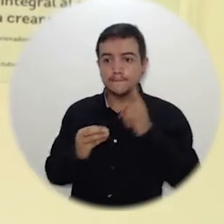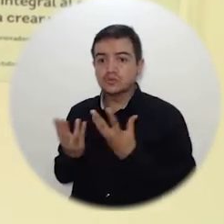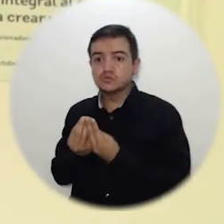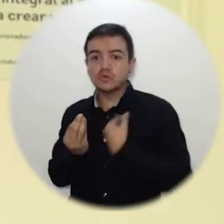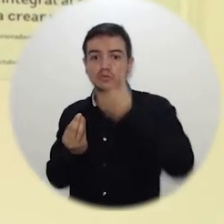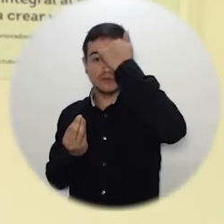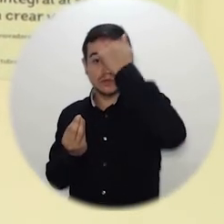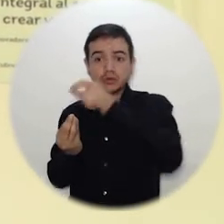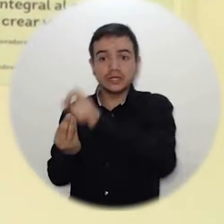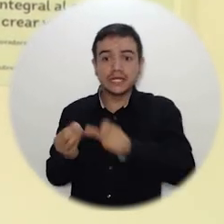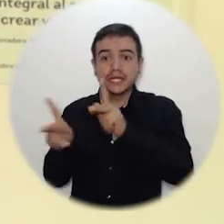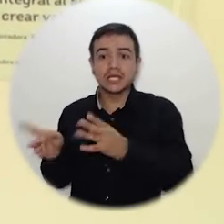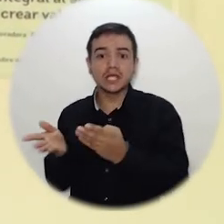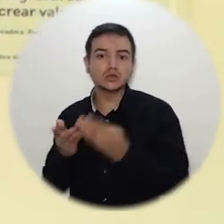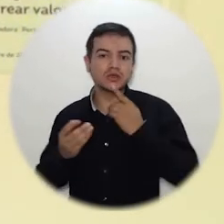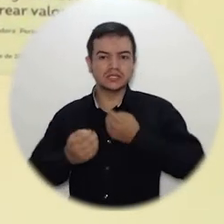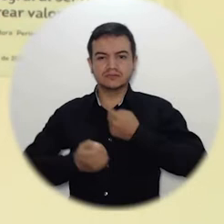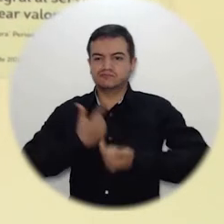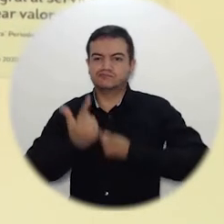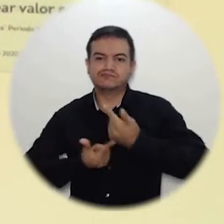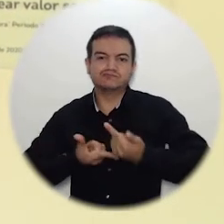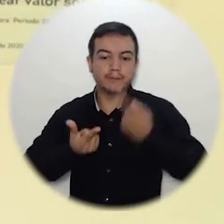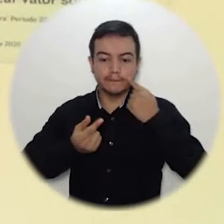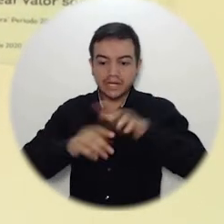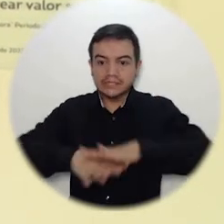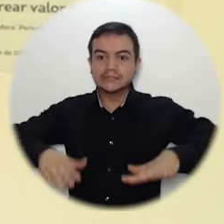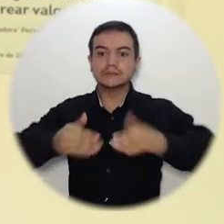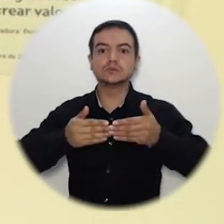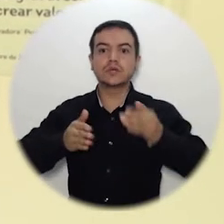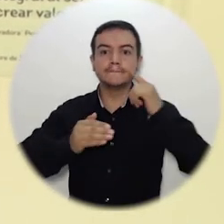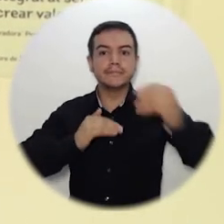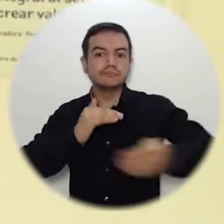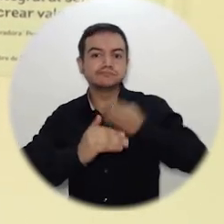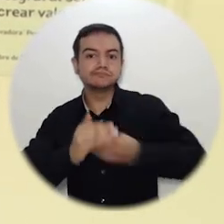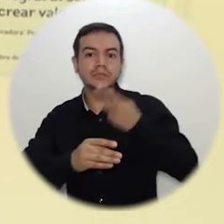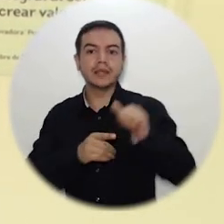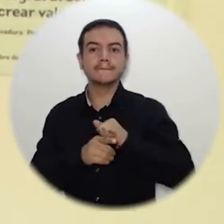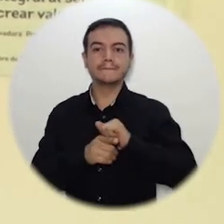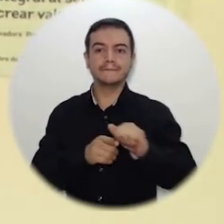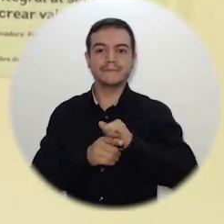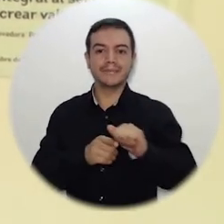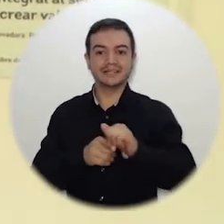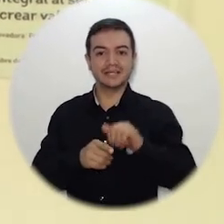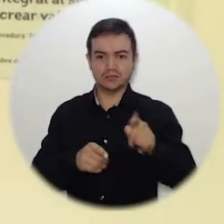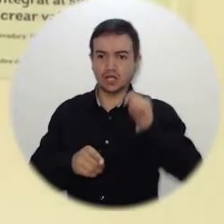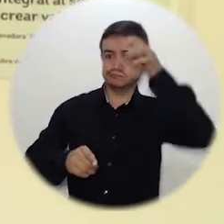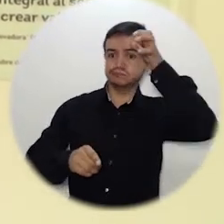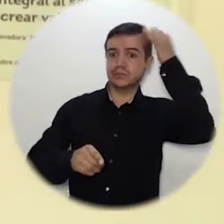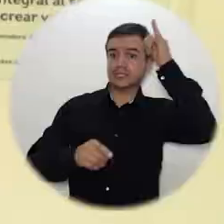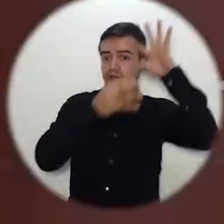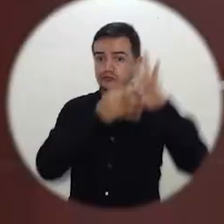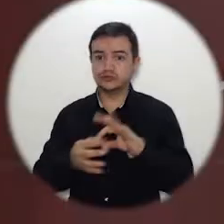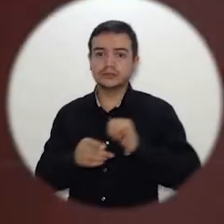esfuerzo de los diferentes profesores y estudiantes en áreas de garantizar un espacio para el desarrollo de las prácticas académicas desde el